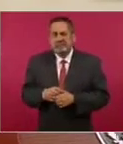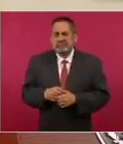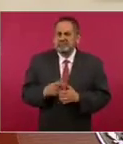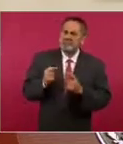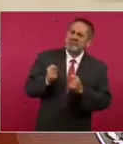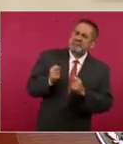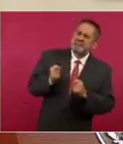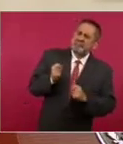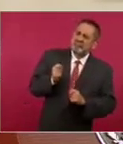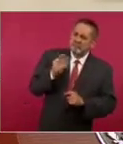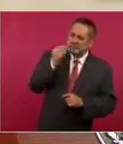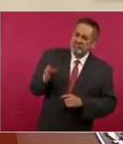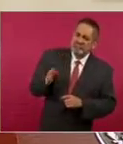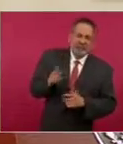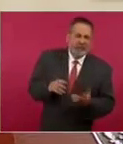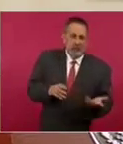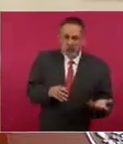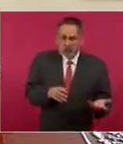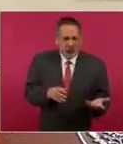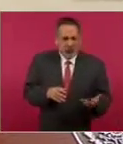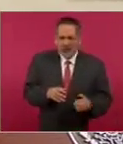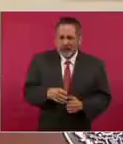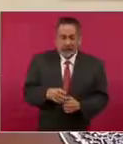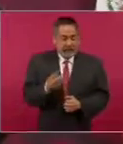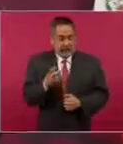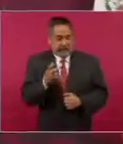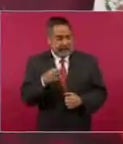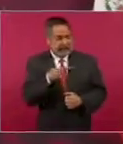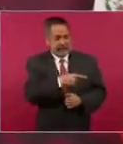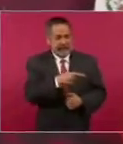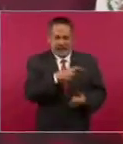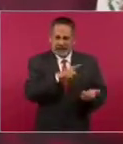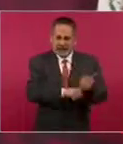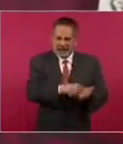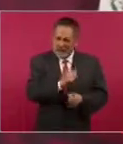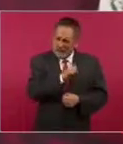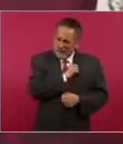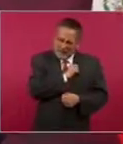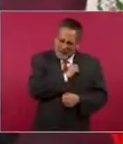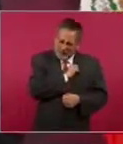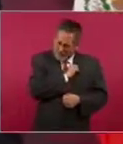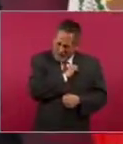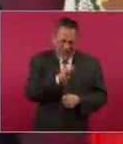eso es ser malo, de Malolandia.